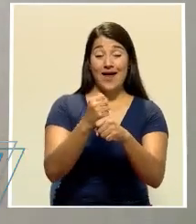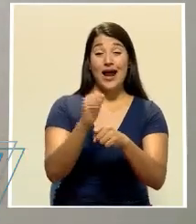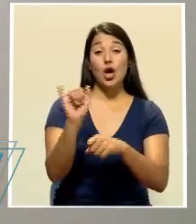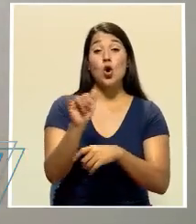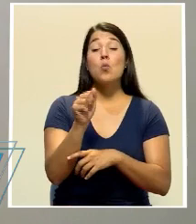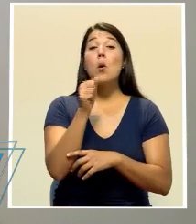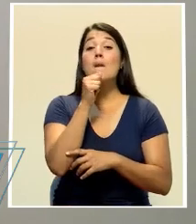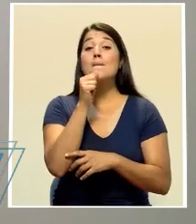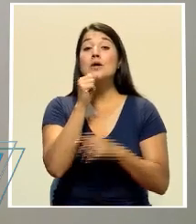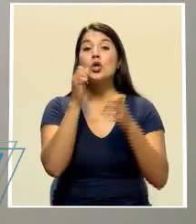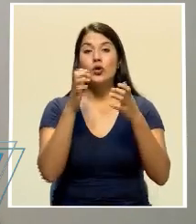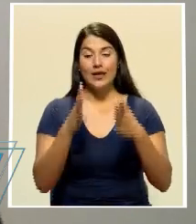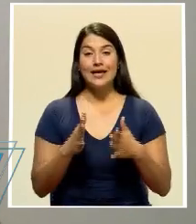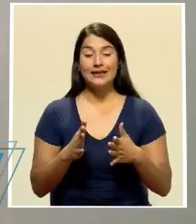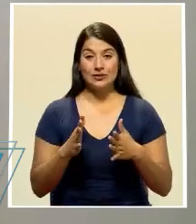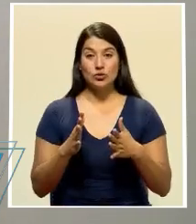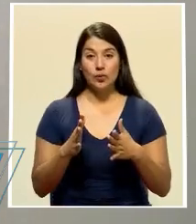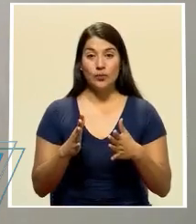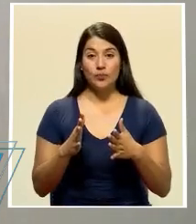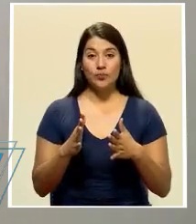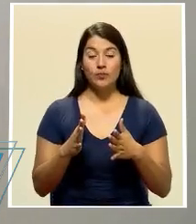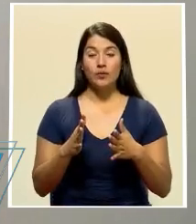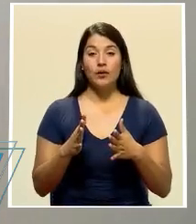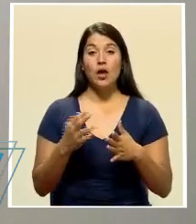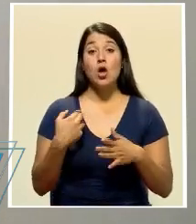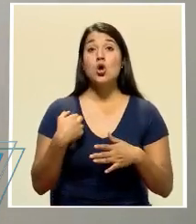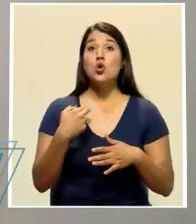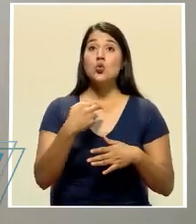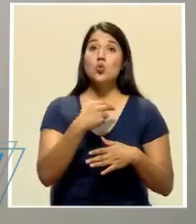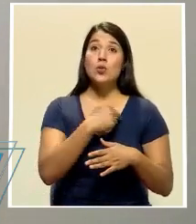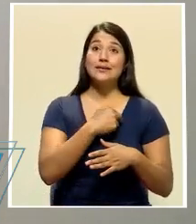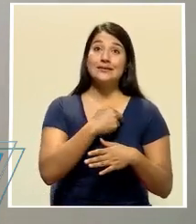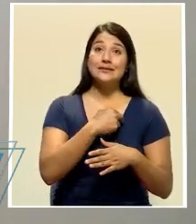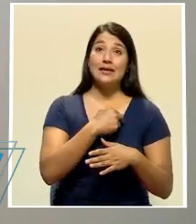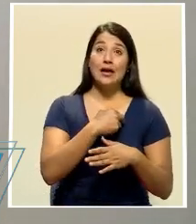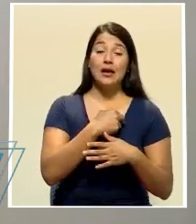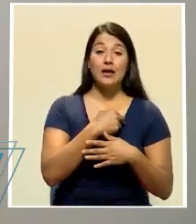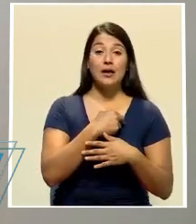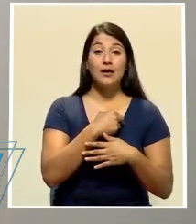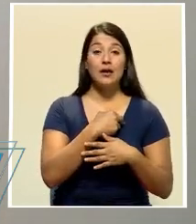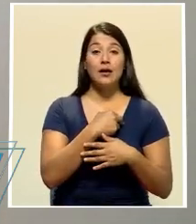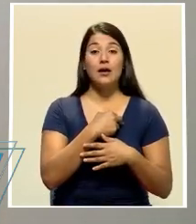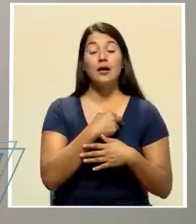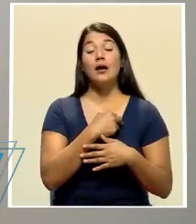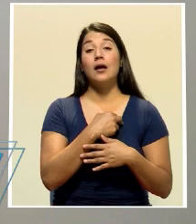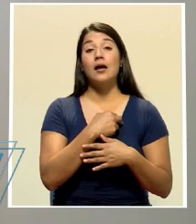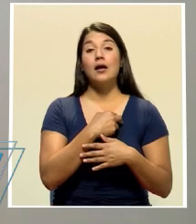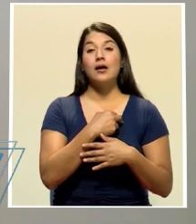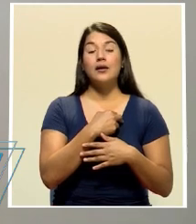cuando yo digo oficio, el oficio o profesión, para mí un oficio muy